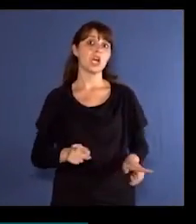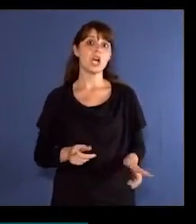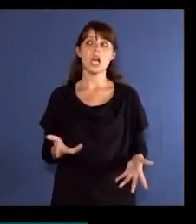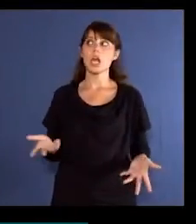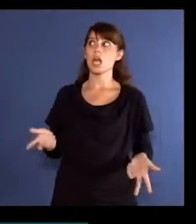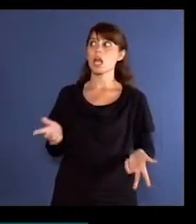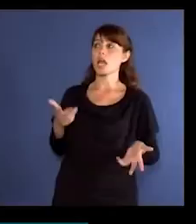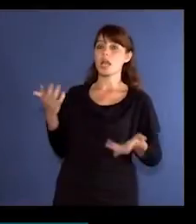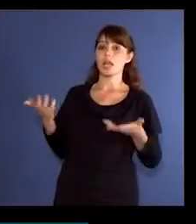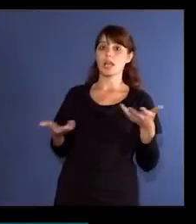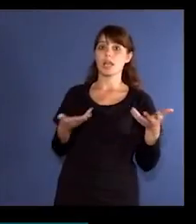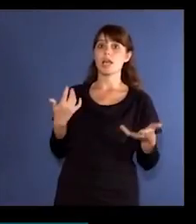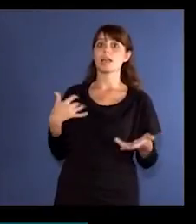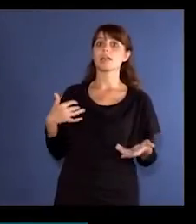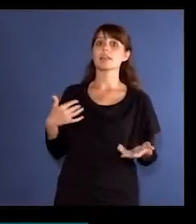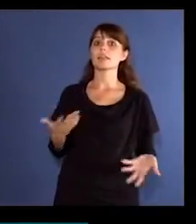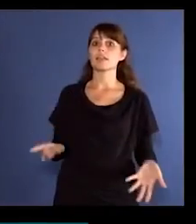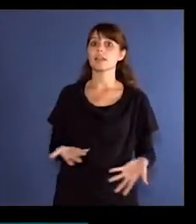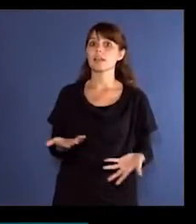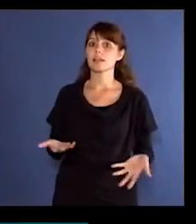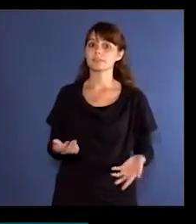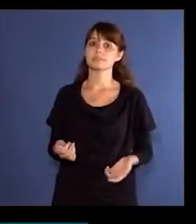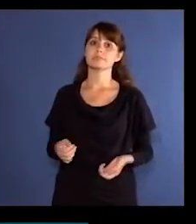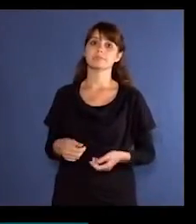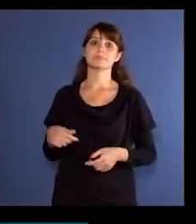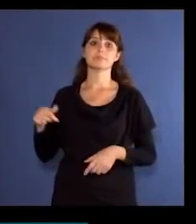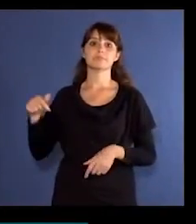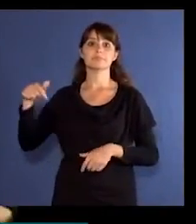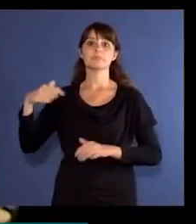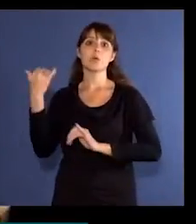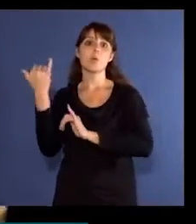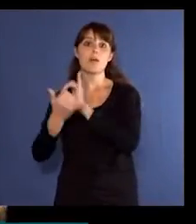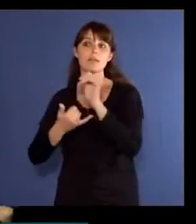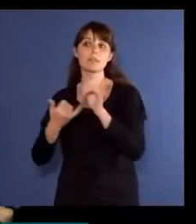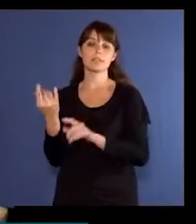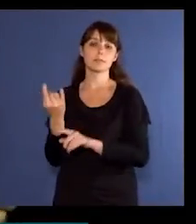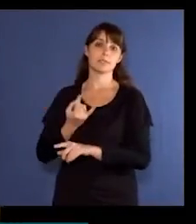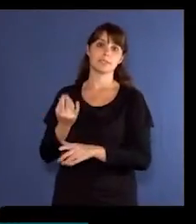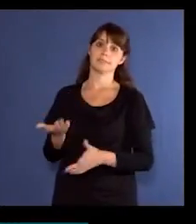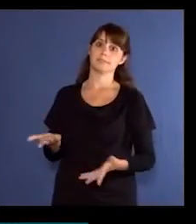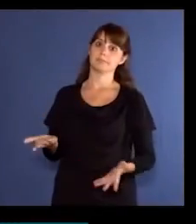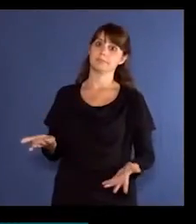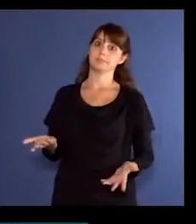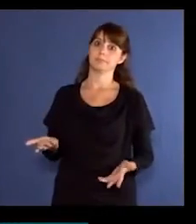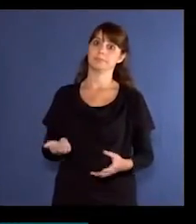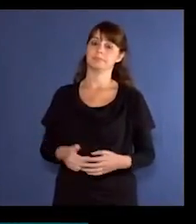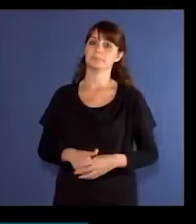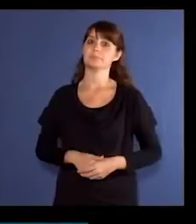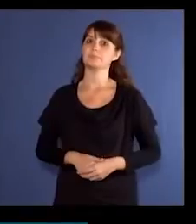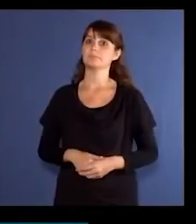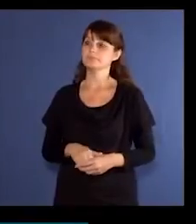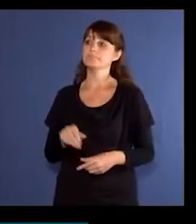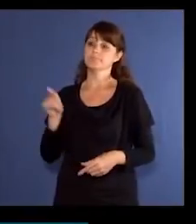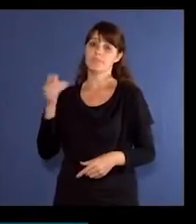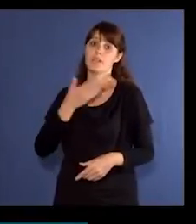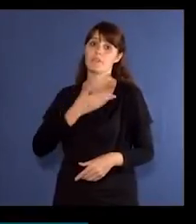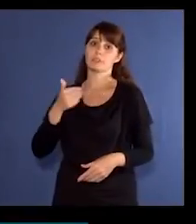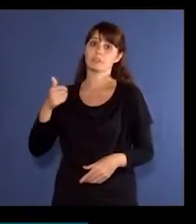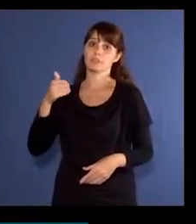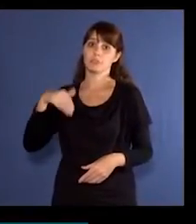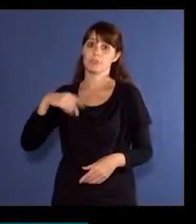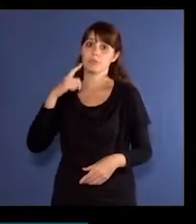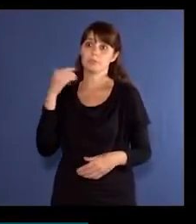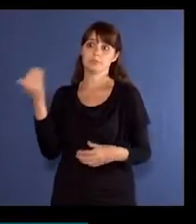cesación de pagos de la Argentina. Miren si no tiene, si no le estamos dando al Fondo Monetario Internacional con este acuerdo una